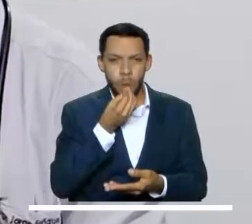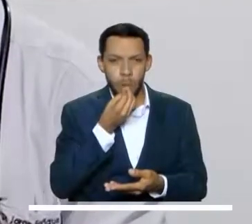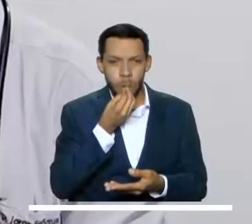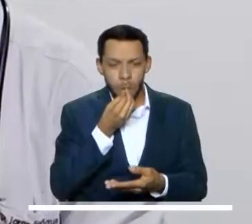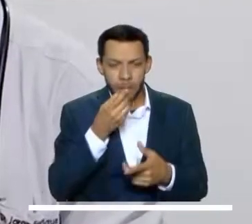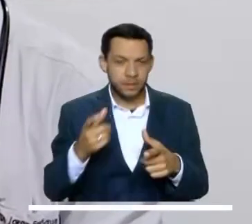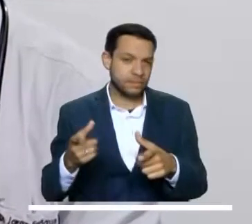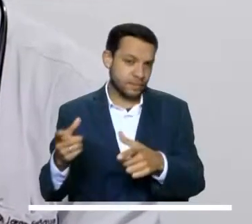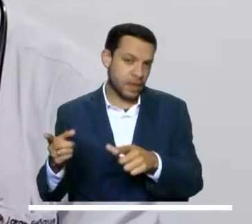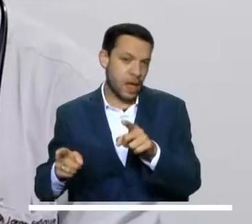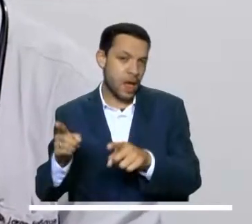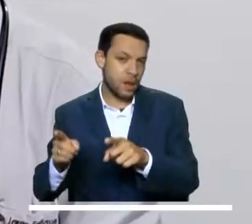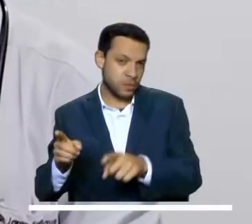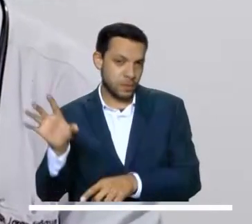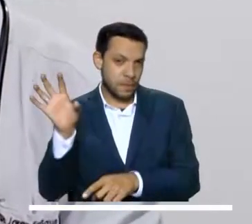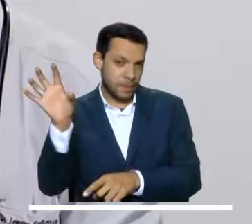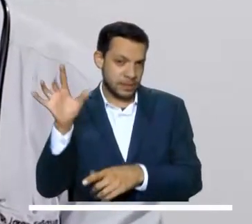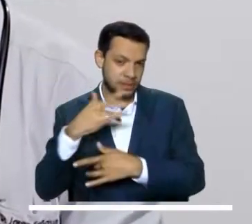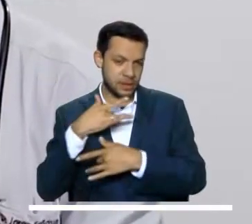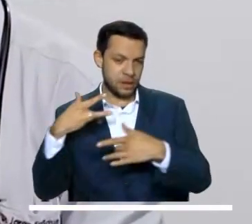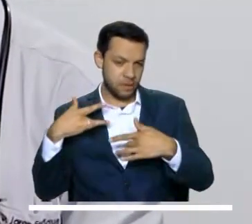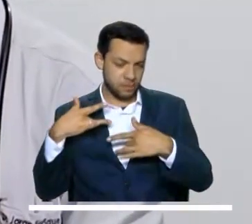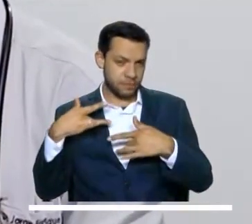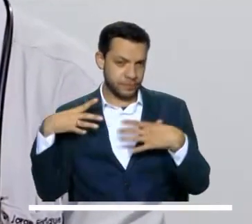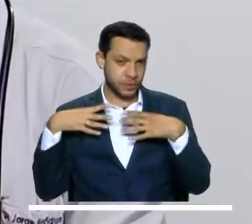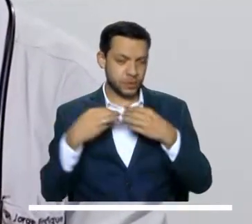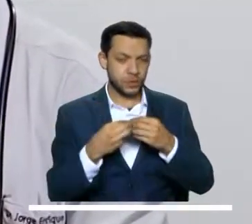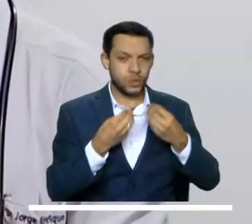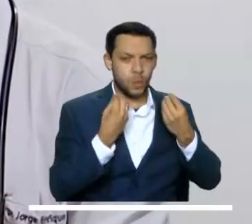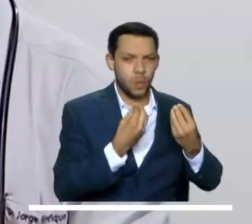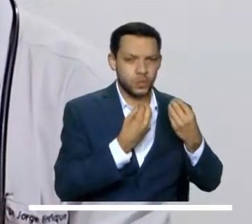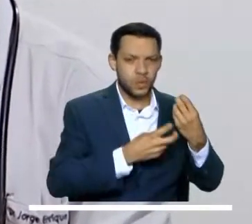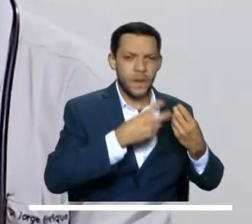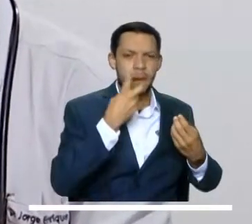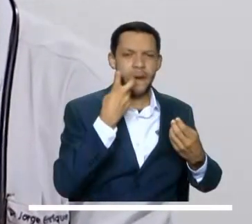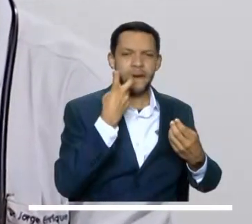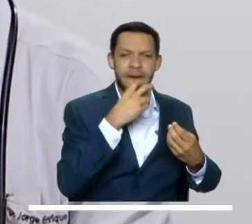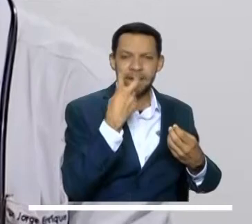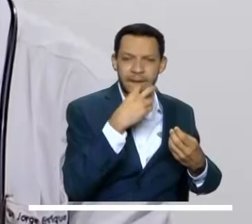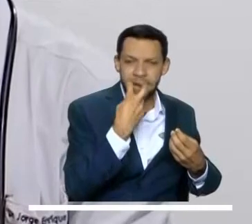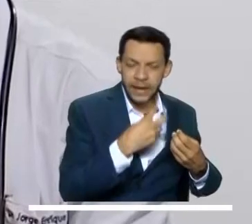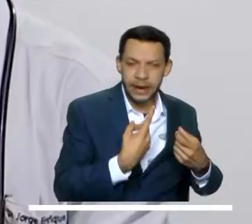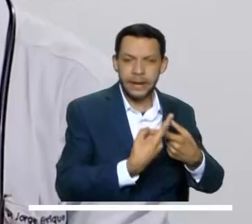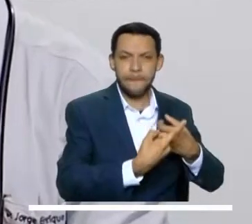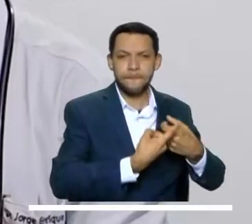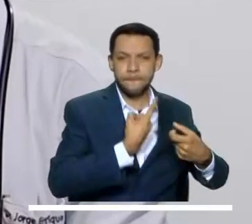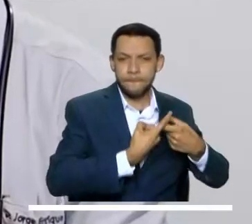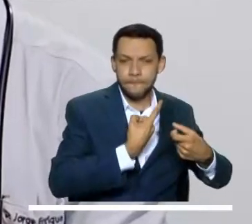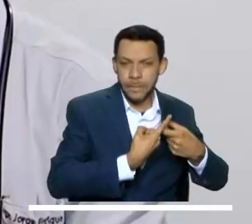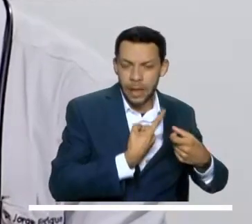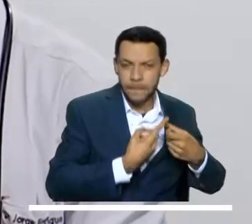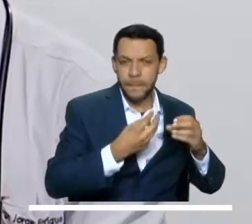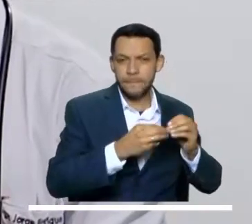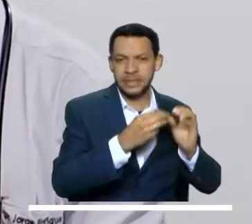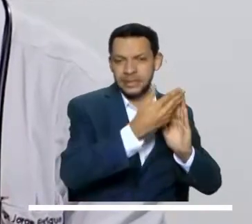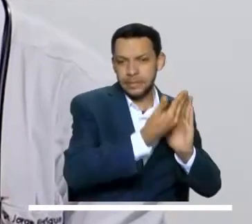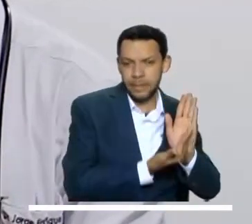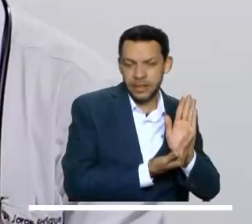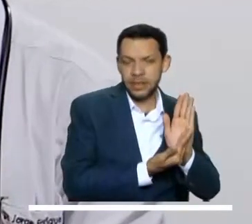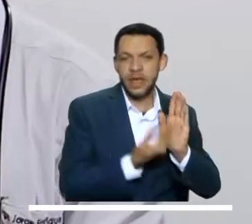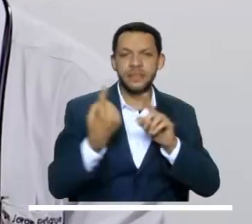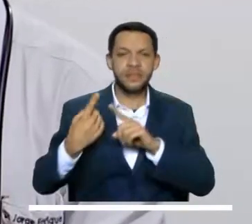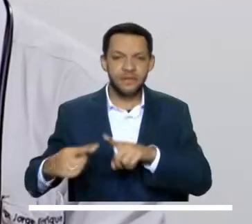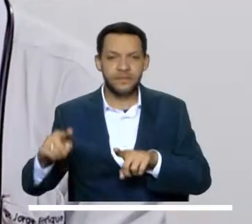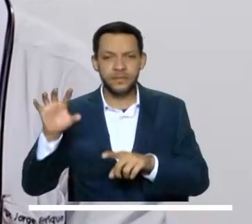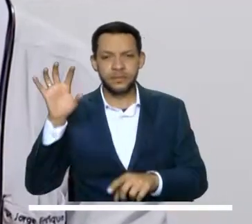que son más saludables que otras, por ejemplo la de nosotros es más alta en carbohidratos que las medio orientales, ¿sí? Pero la enfermedad viene en aumento cada